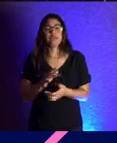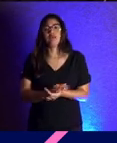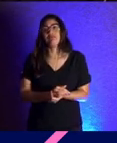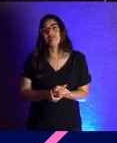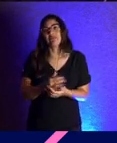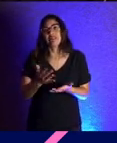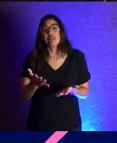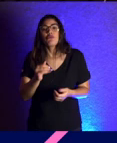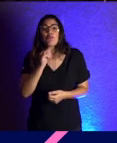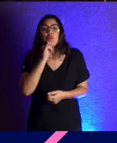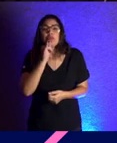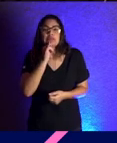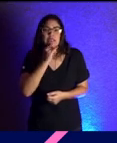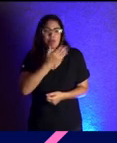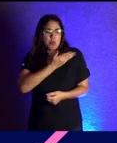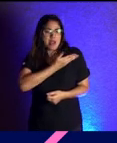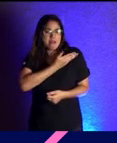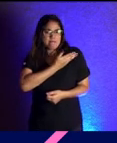la migración,